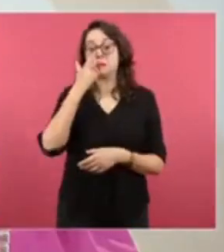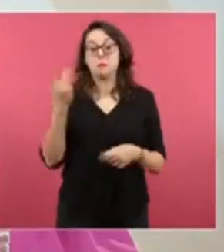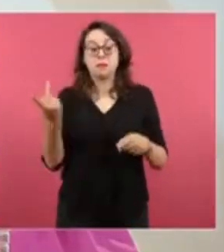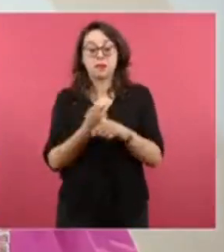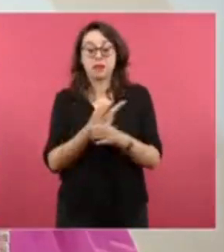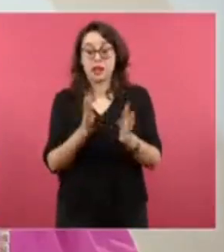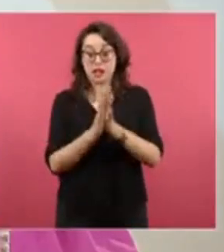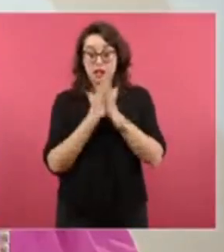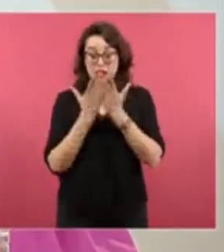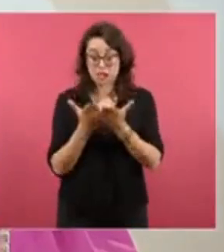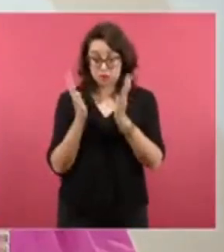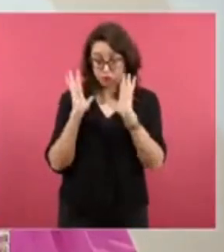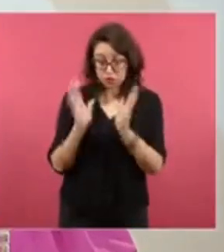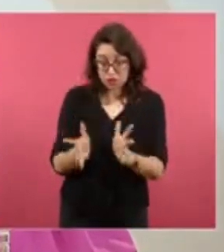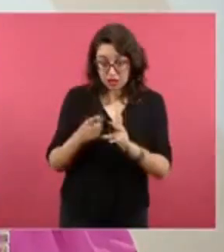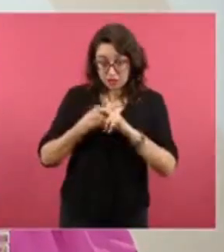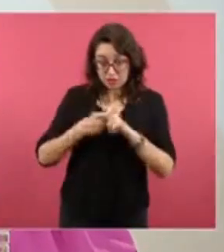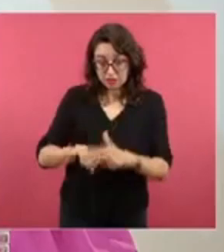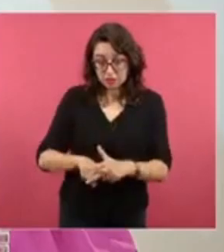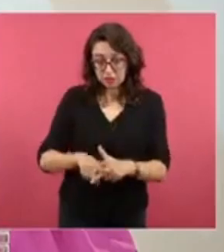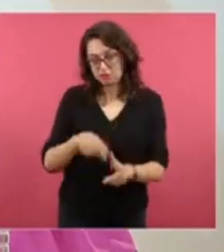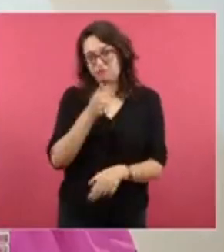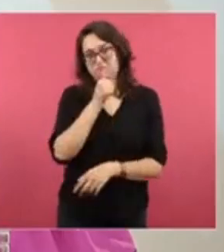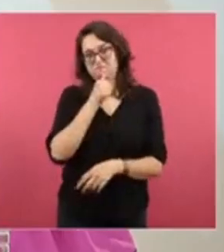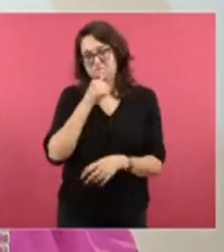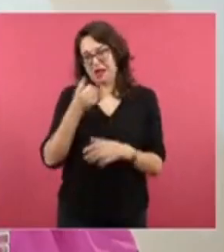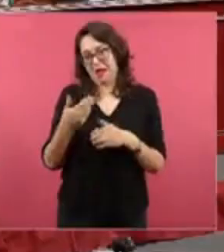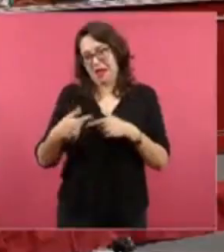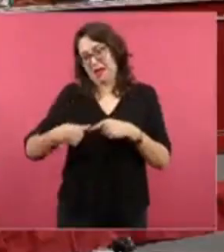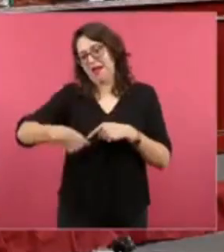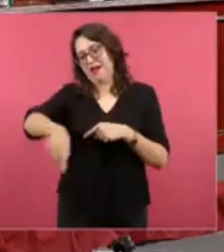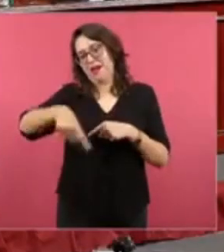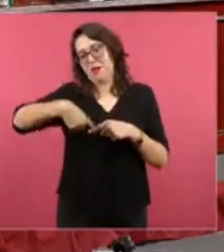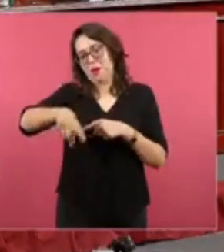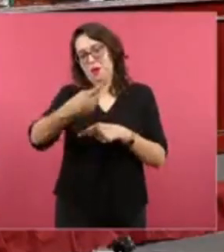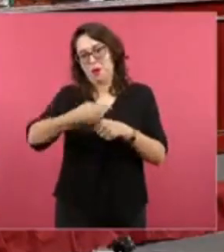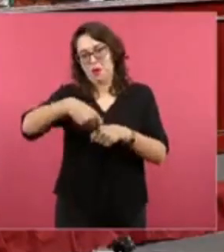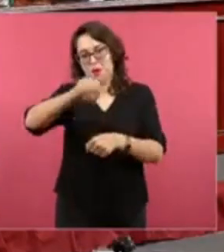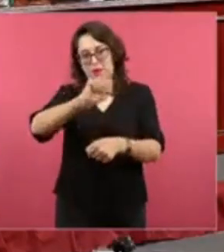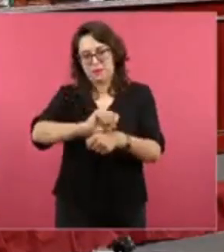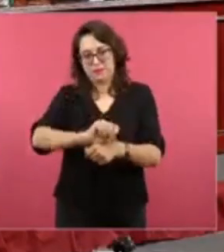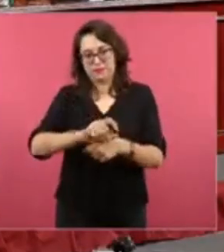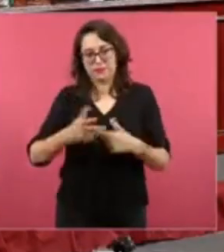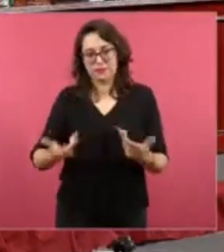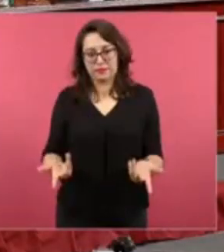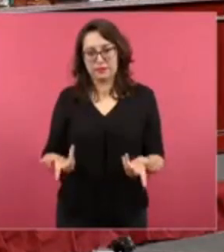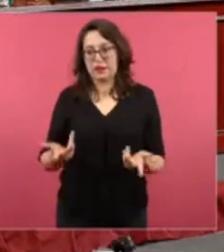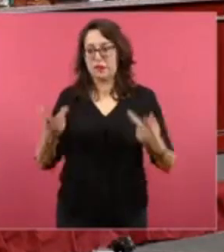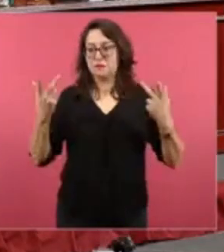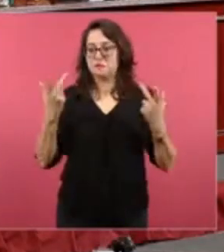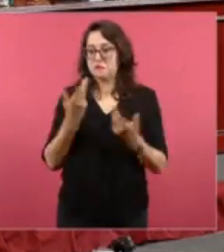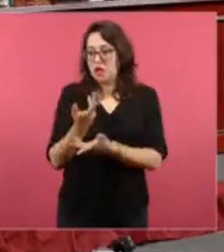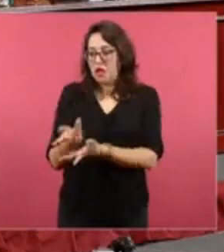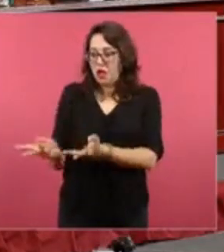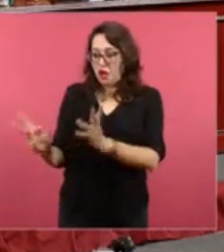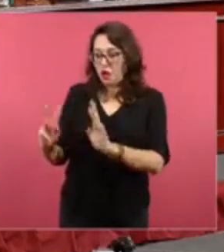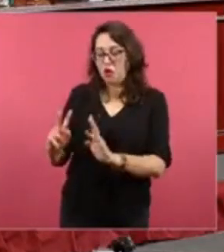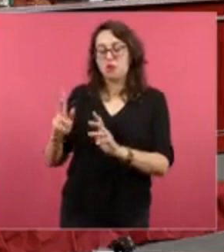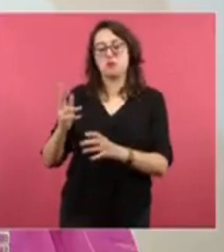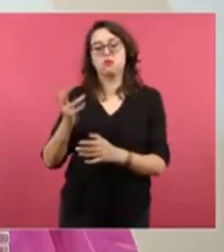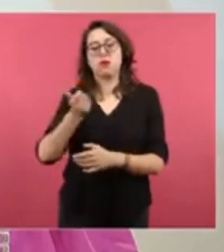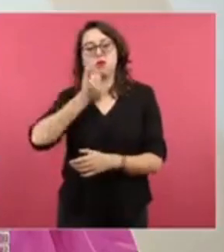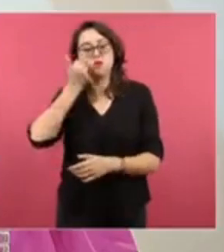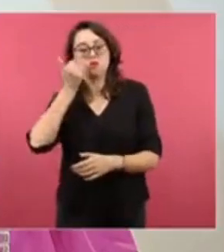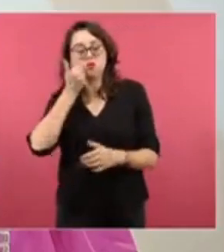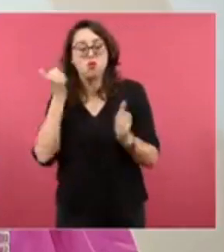apenas entraron en vigor. Pero comúnmente a los chicos con estas discapacidades a veces tienen